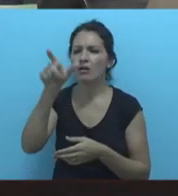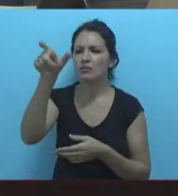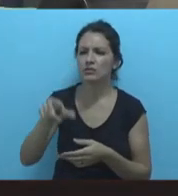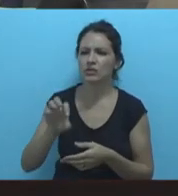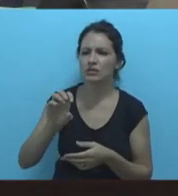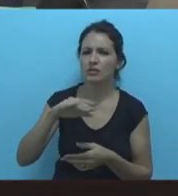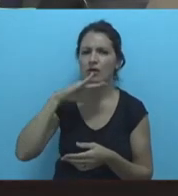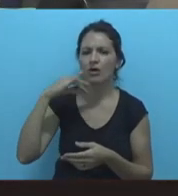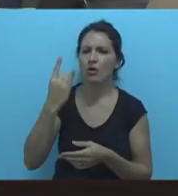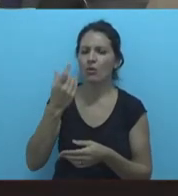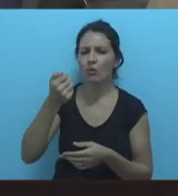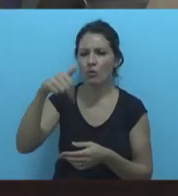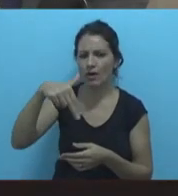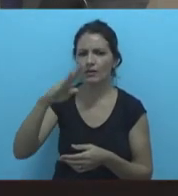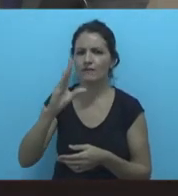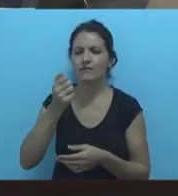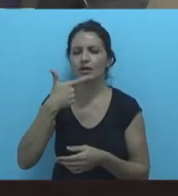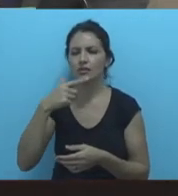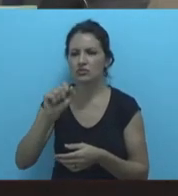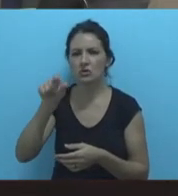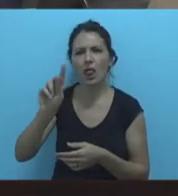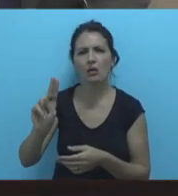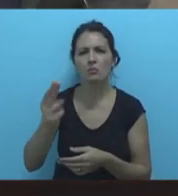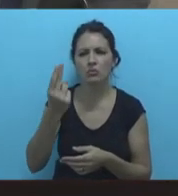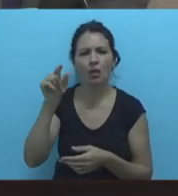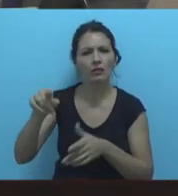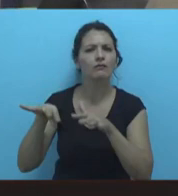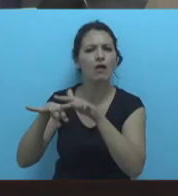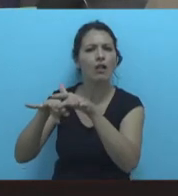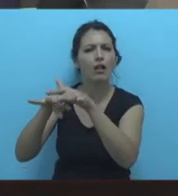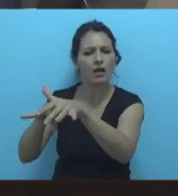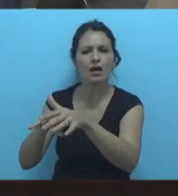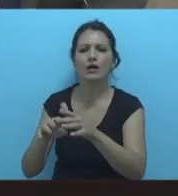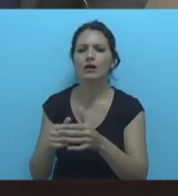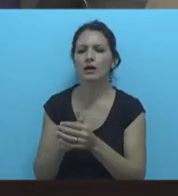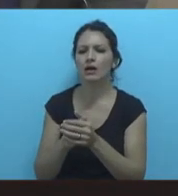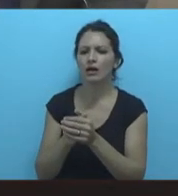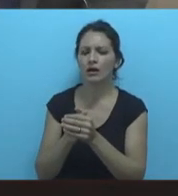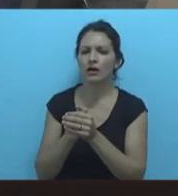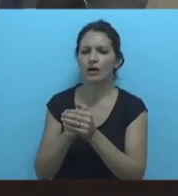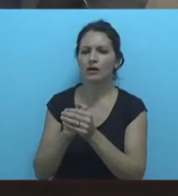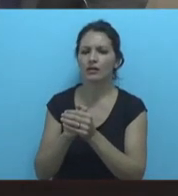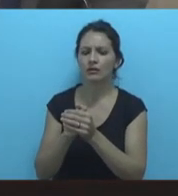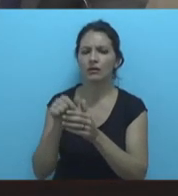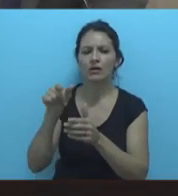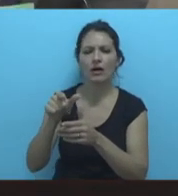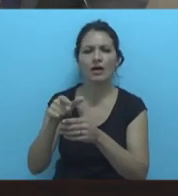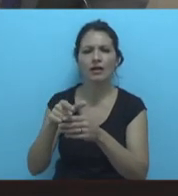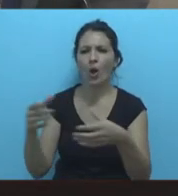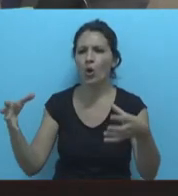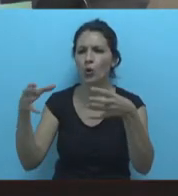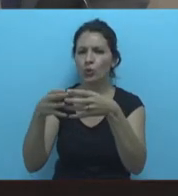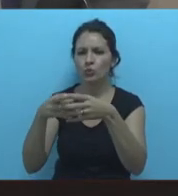Ferecín, Juane, militante de Derechos Humanos y el Campo Nacional y Popular, presidente de Hijos Rosario y cofundador del periódico